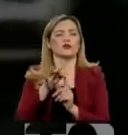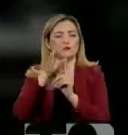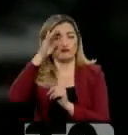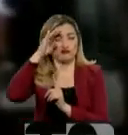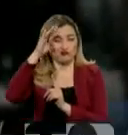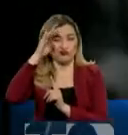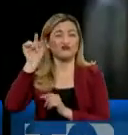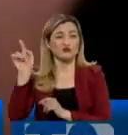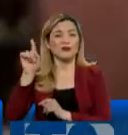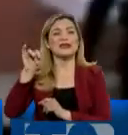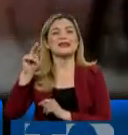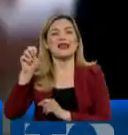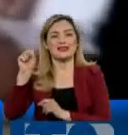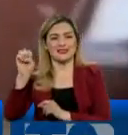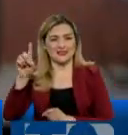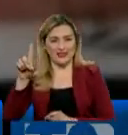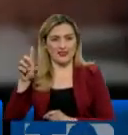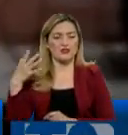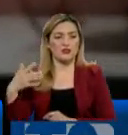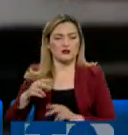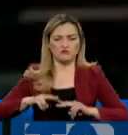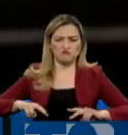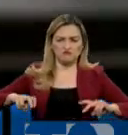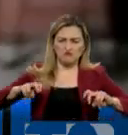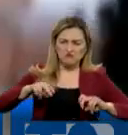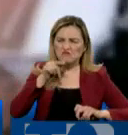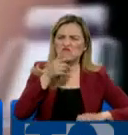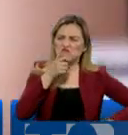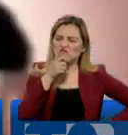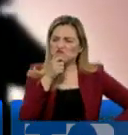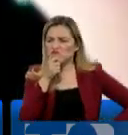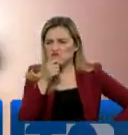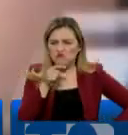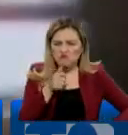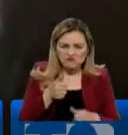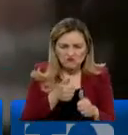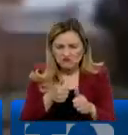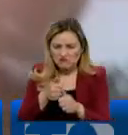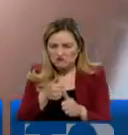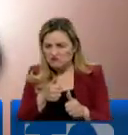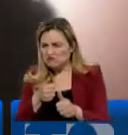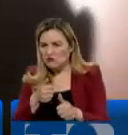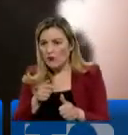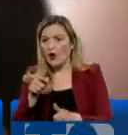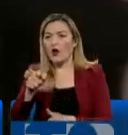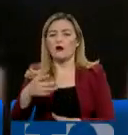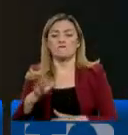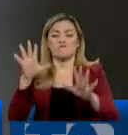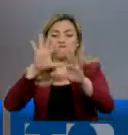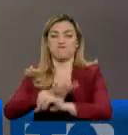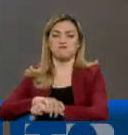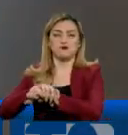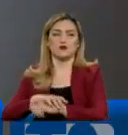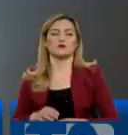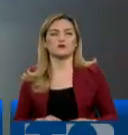Extorsión que pertenece a la DINASET investigó el caso de la organización criminal y una vez obtenido todos los requerimientos pertinentes,